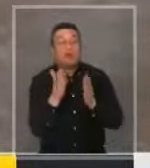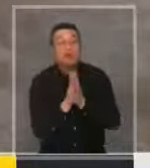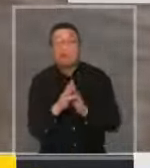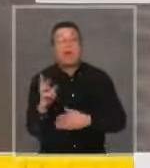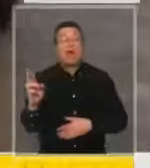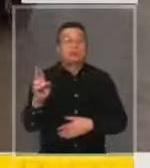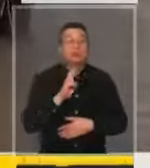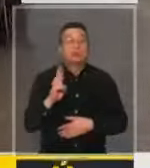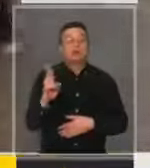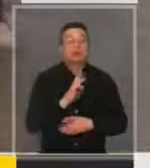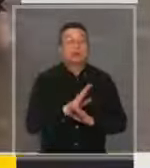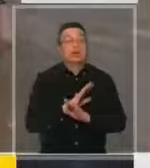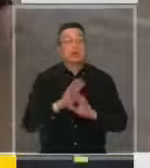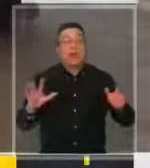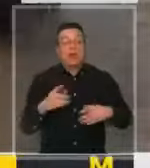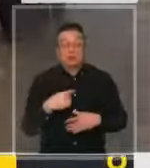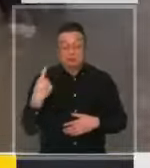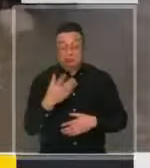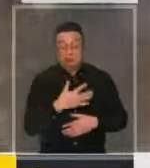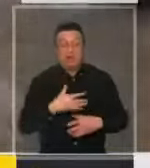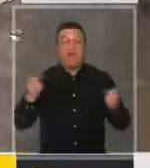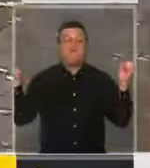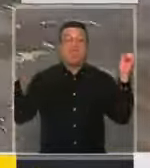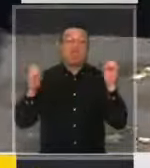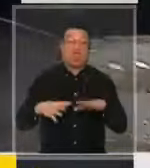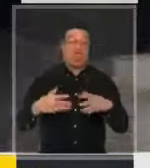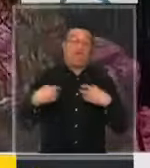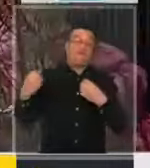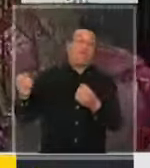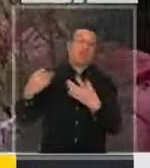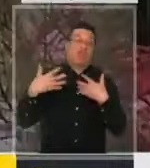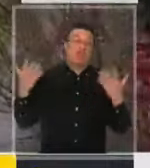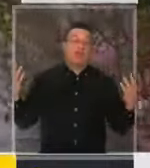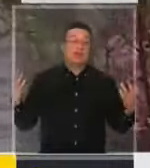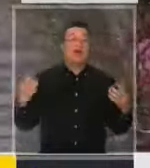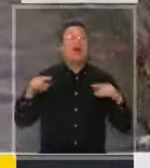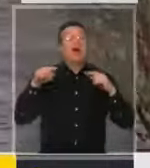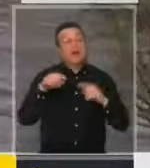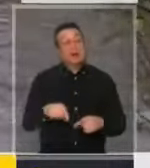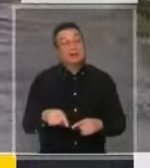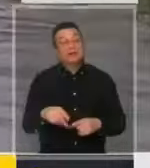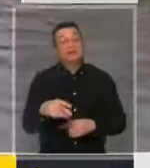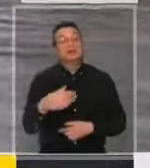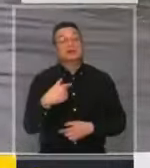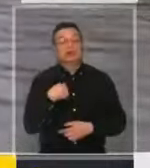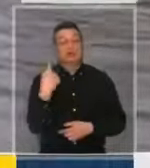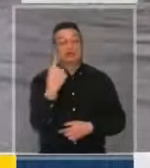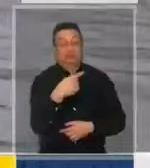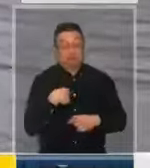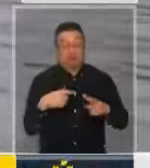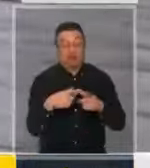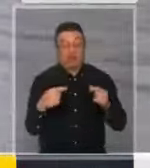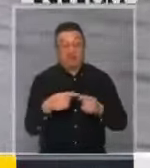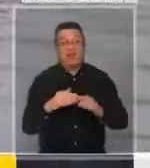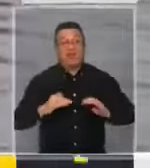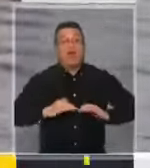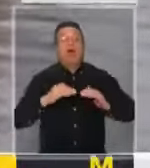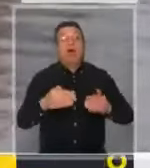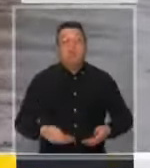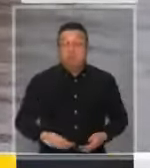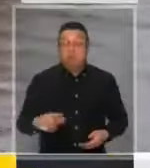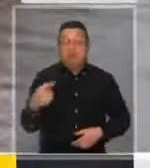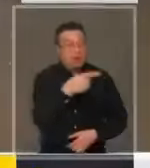respuesta. Nosotros somos, aquí estamos abandonados. Llamé porque había una que estaba mi sobrina embarazada. Tampoco hay